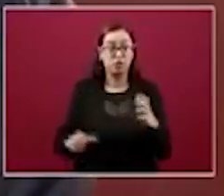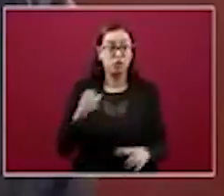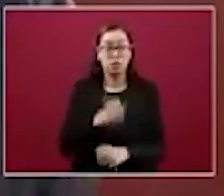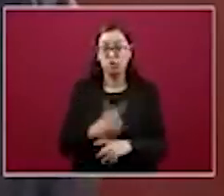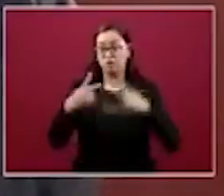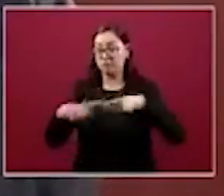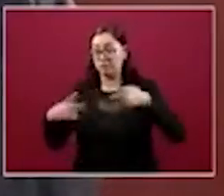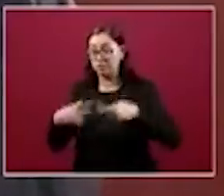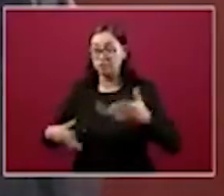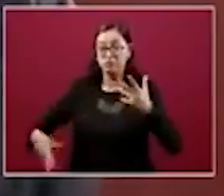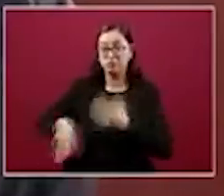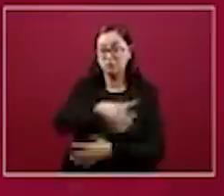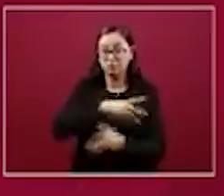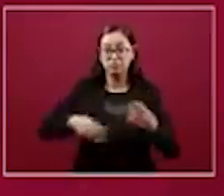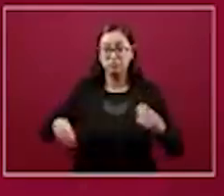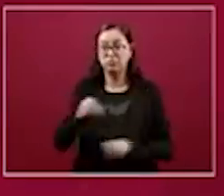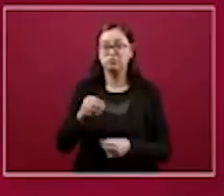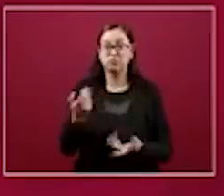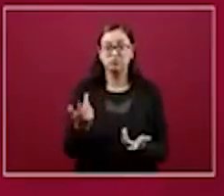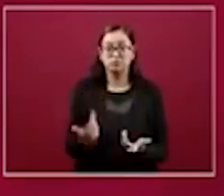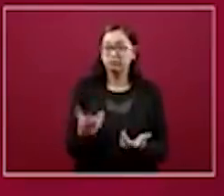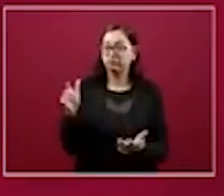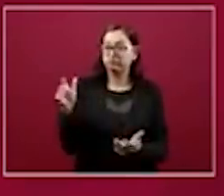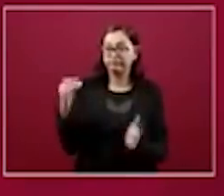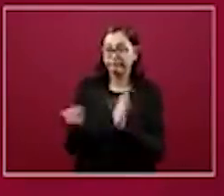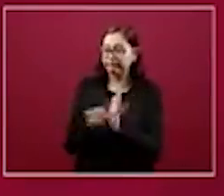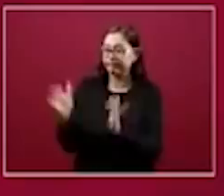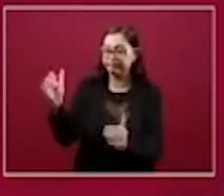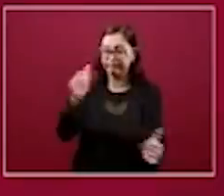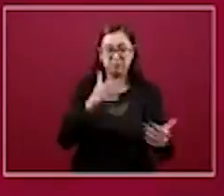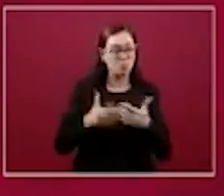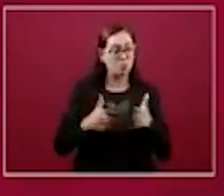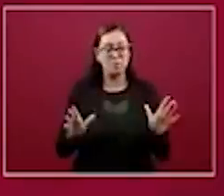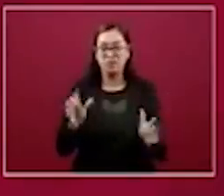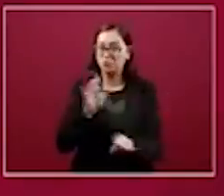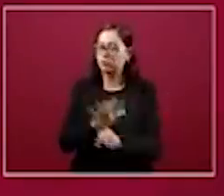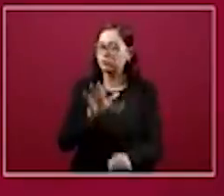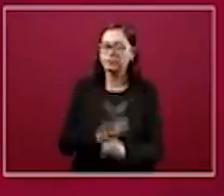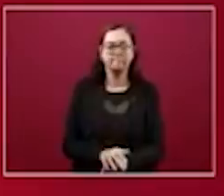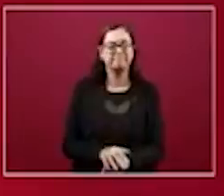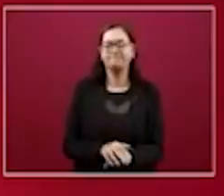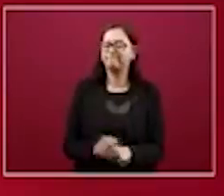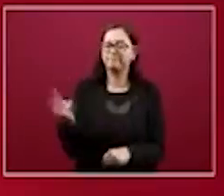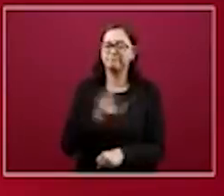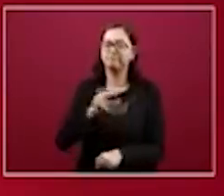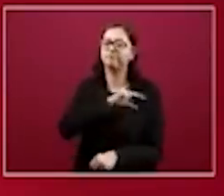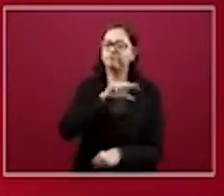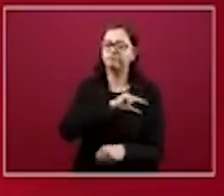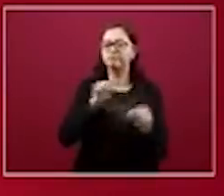es suficiente la inversión pública, se requiere la inversión privada, nacional y extranjera.